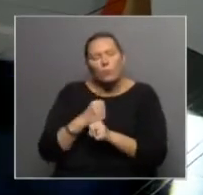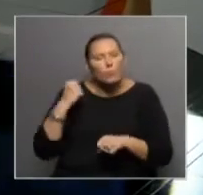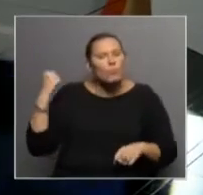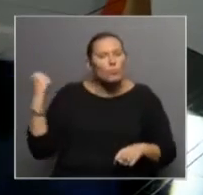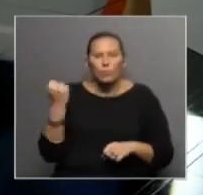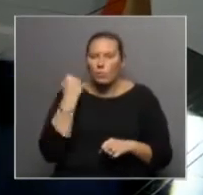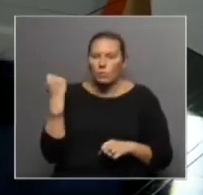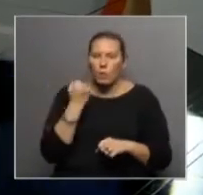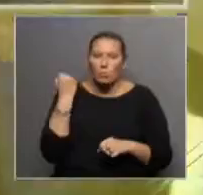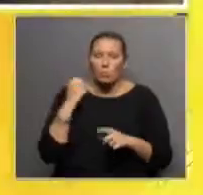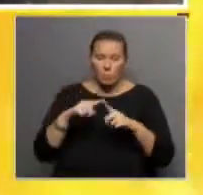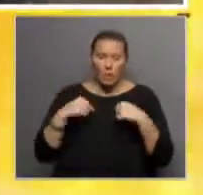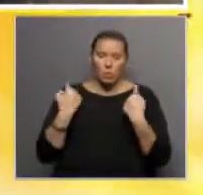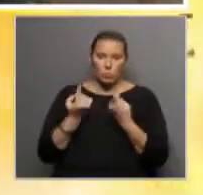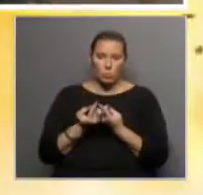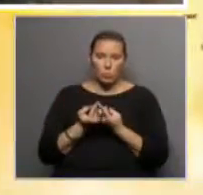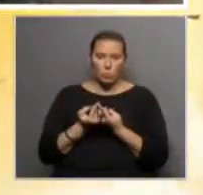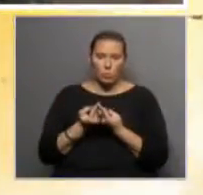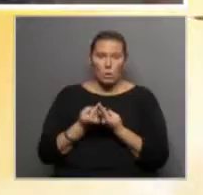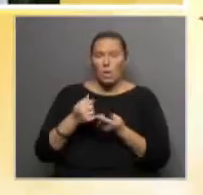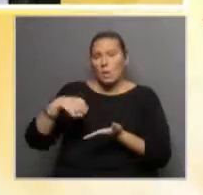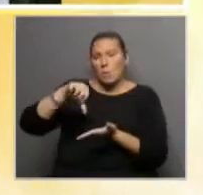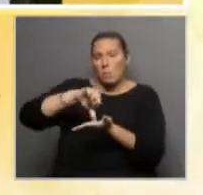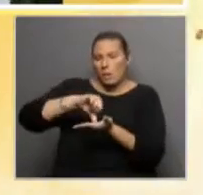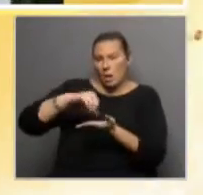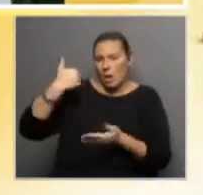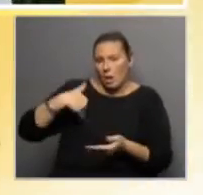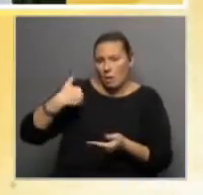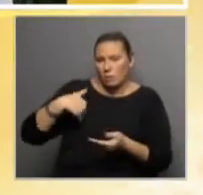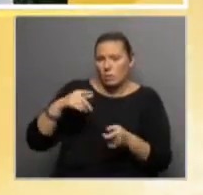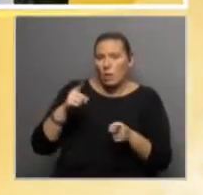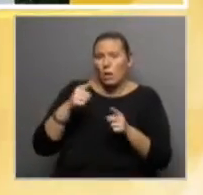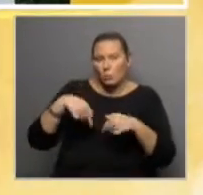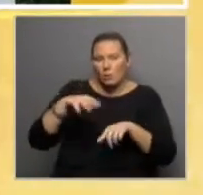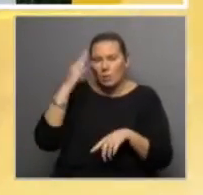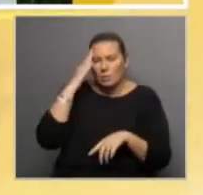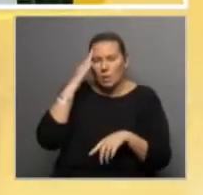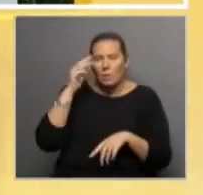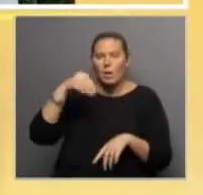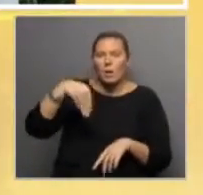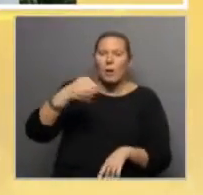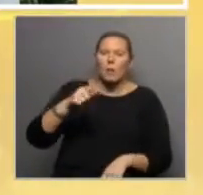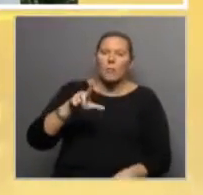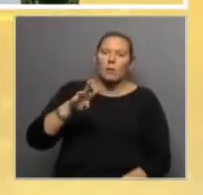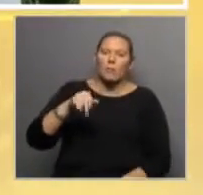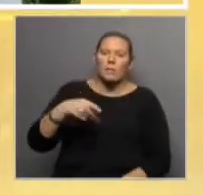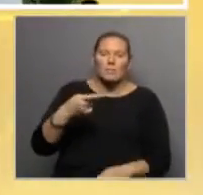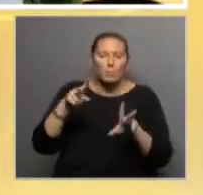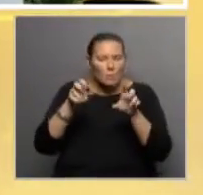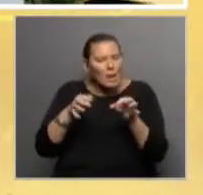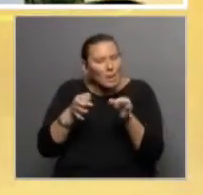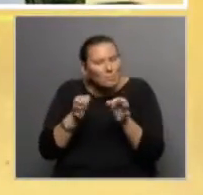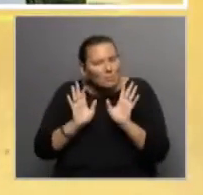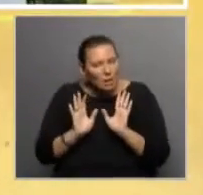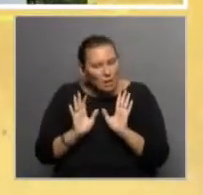para nosotros y para todo el país. En Argentina, como ustedes saben, Malvinas es un tema muy especial,